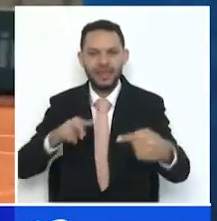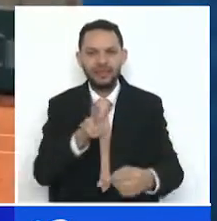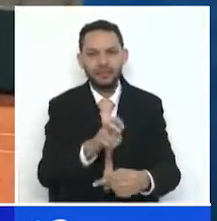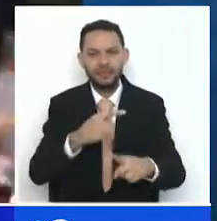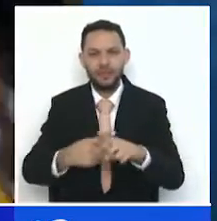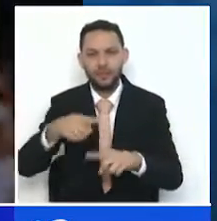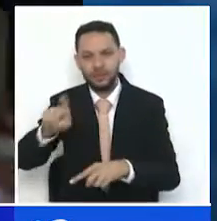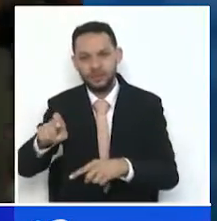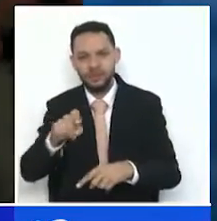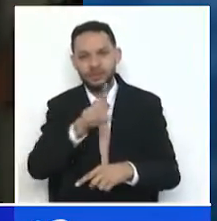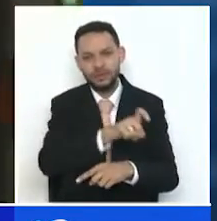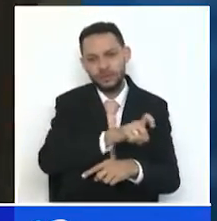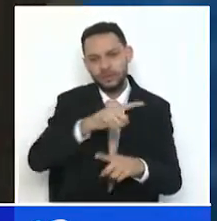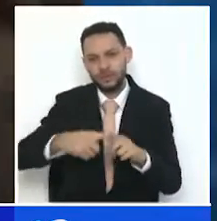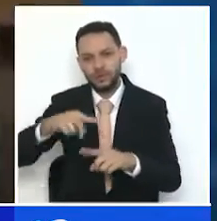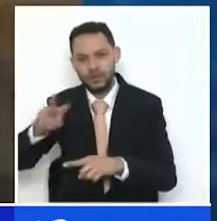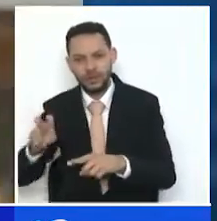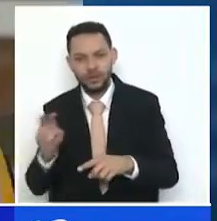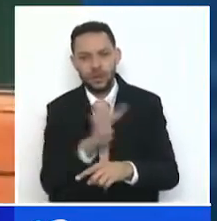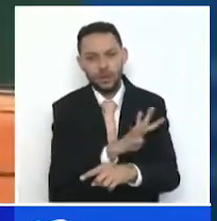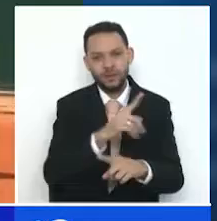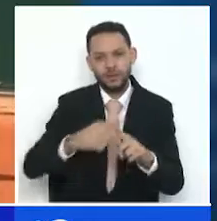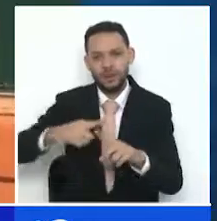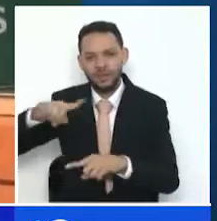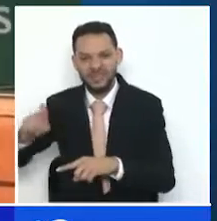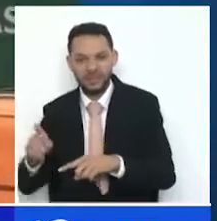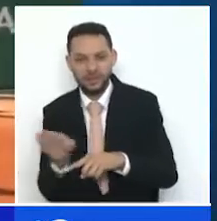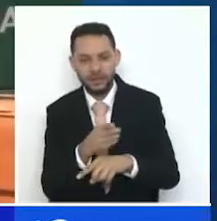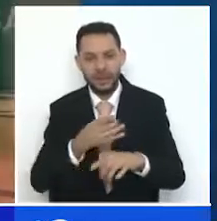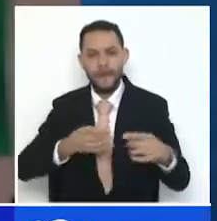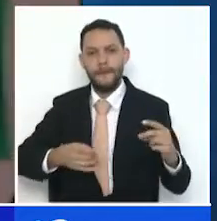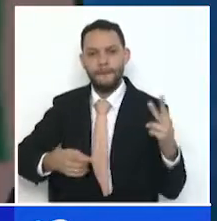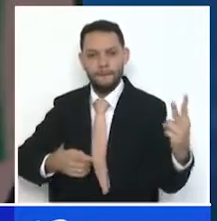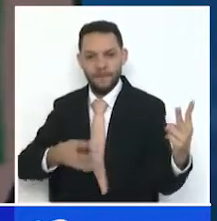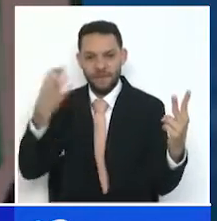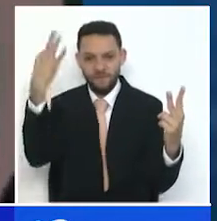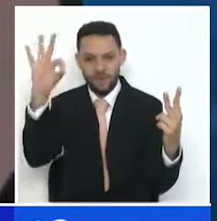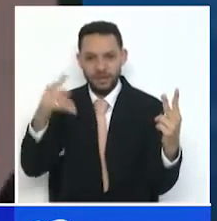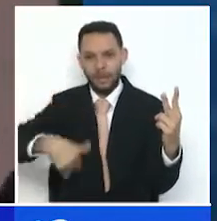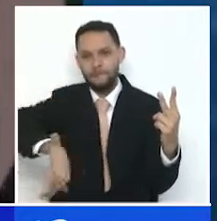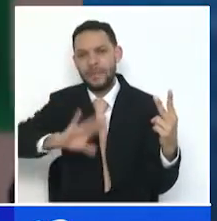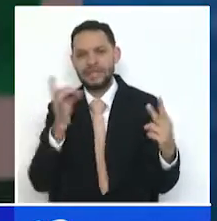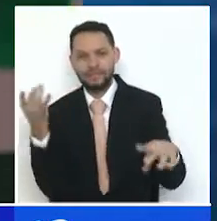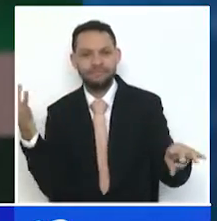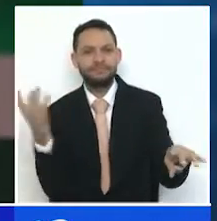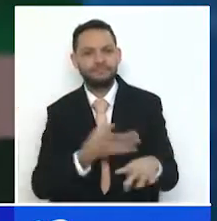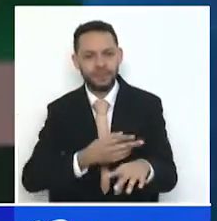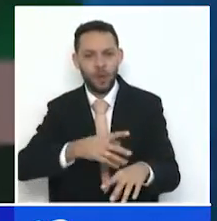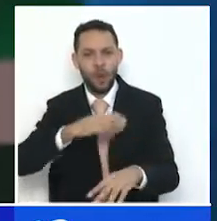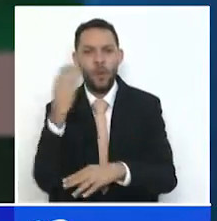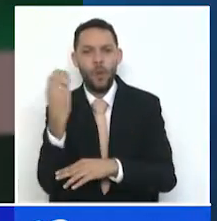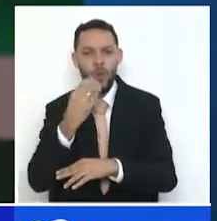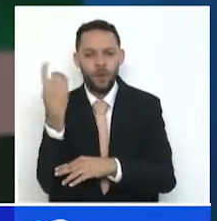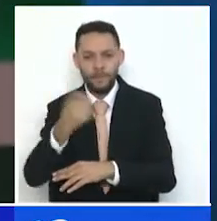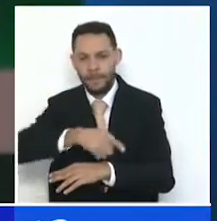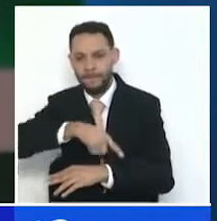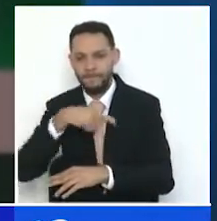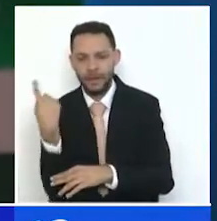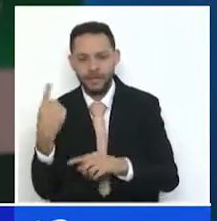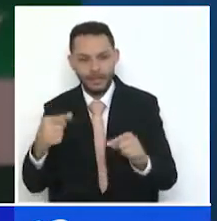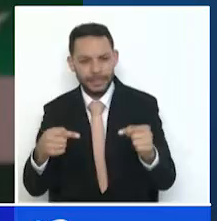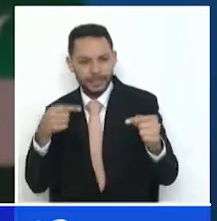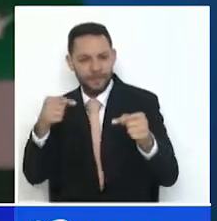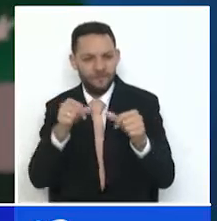7-6, 6-7 y 4-6, en un partido que dominaron hasta los 3 match points del segundo set, no pudieron concretar